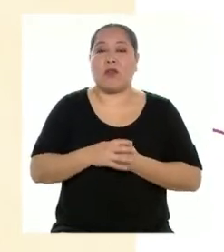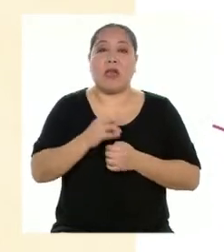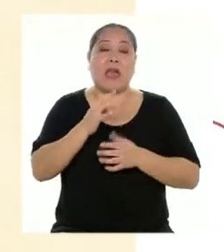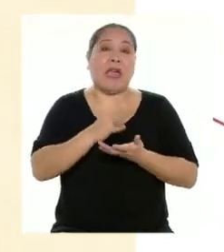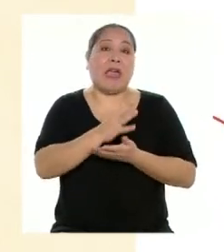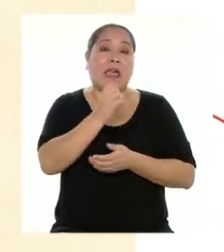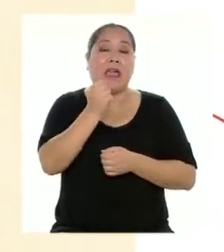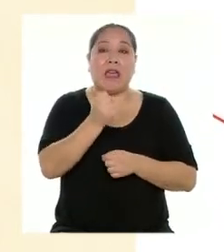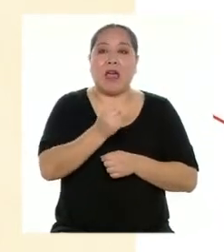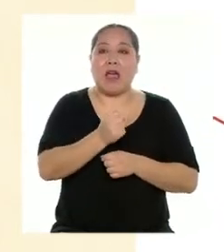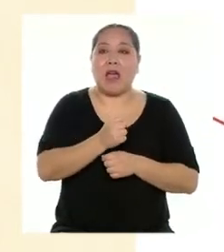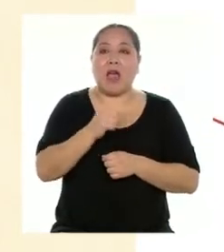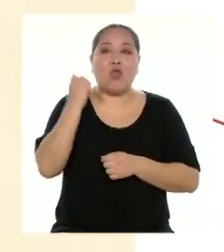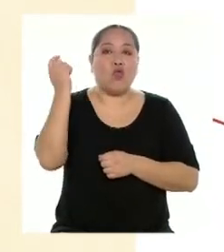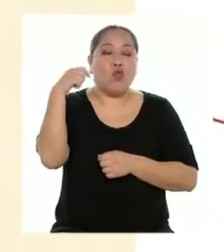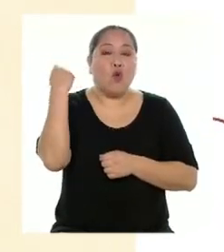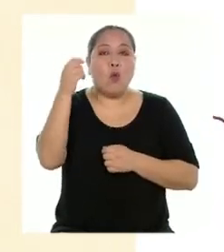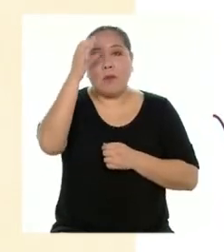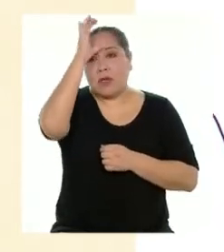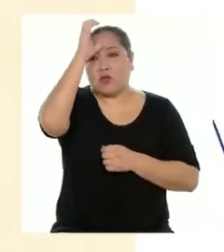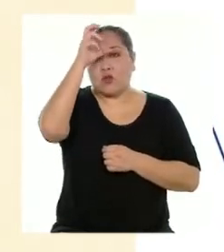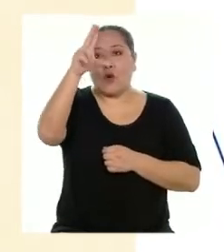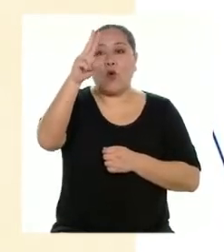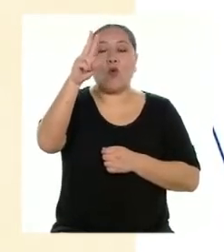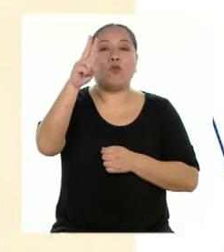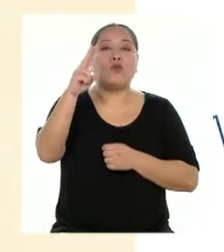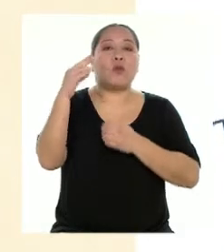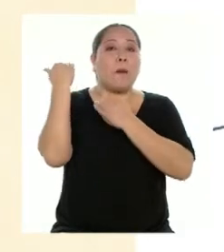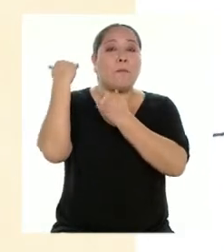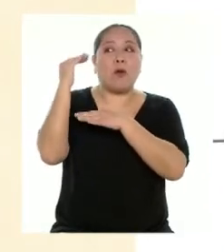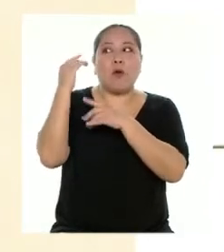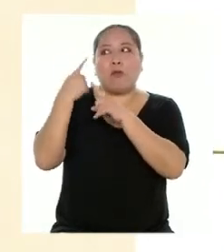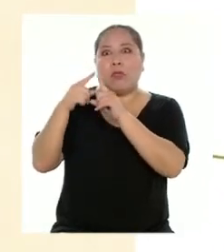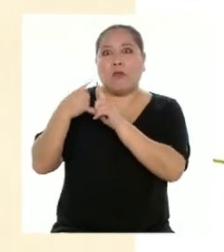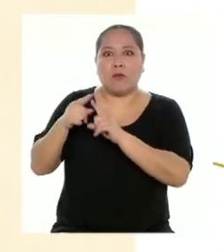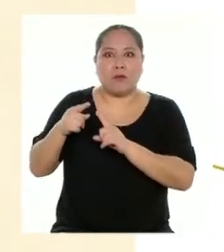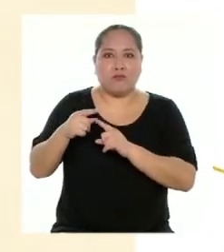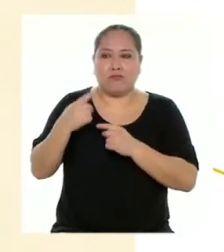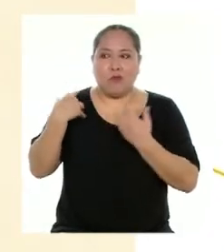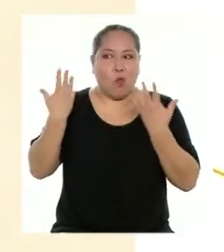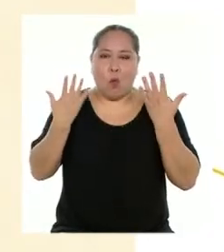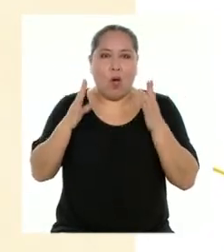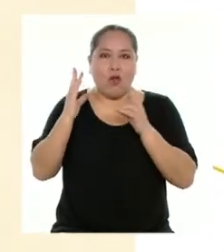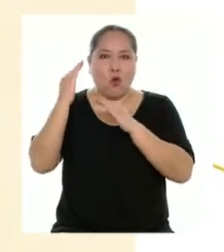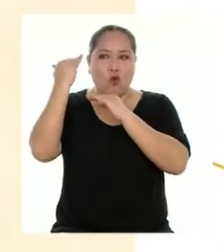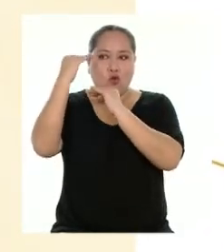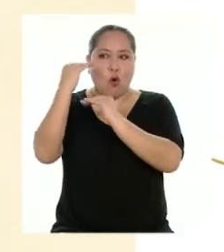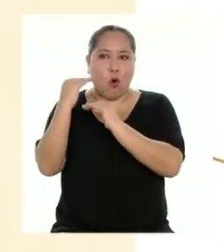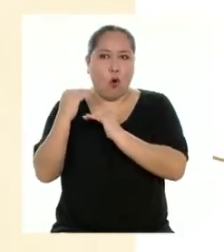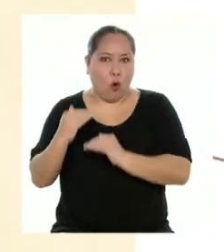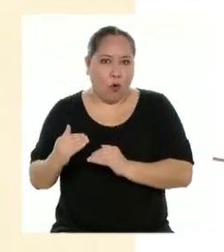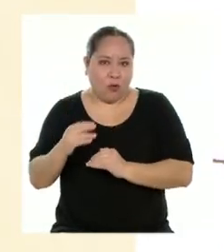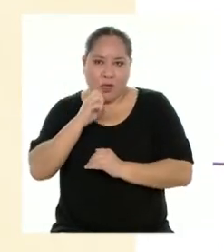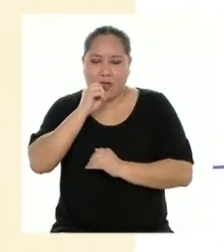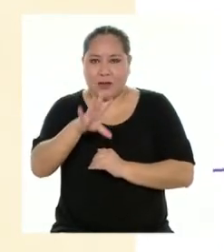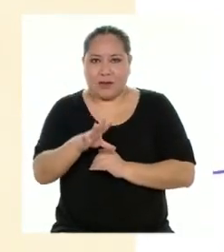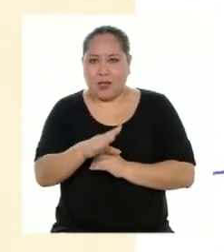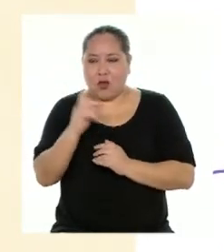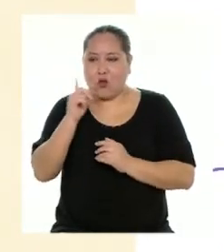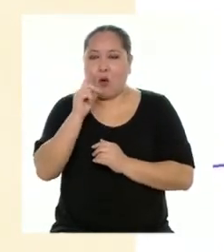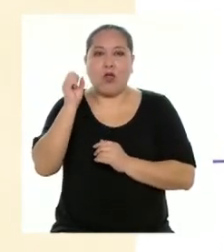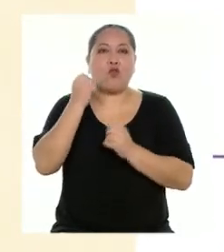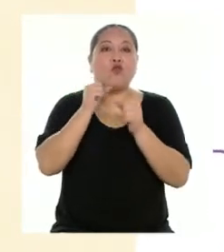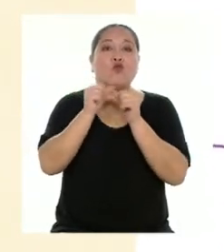Tumbes, Cusco, Piura, entre otras. Vemos que no hay un orden al mencionar esos lugares y tampoco hay datos